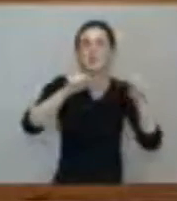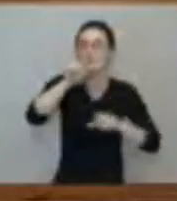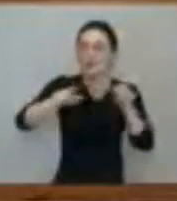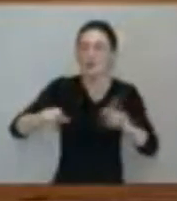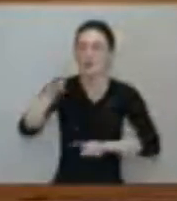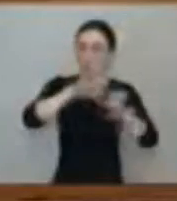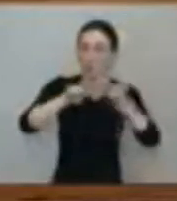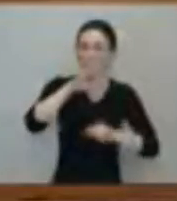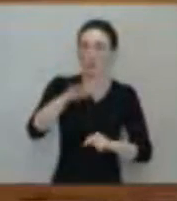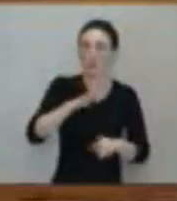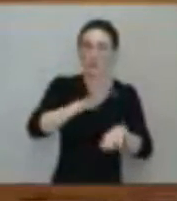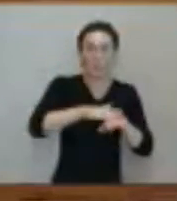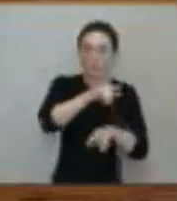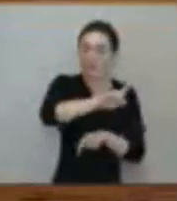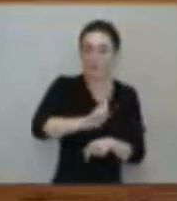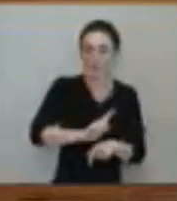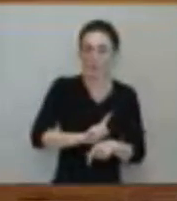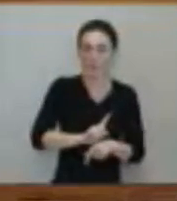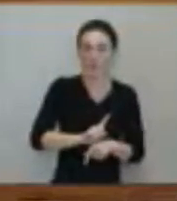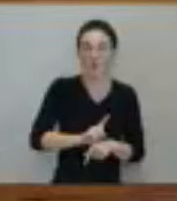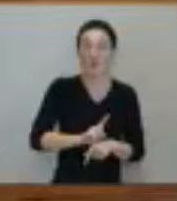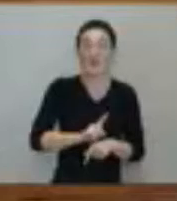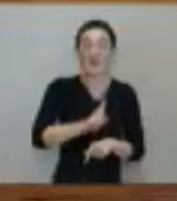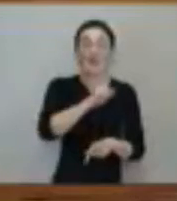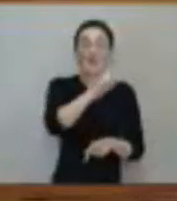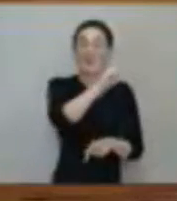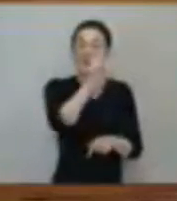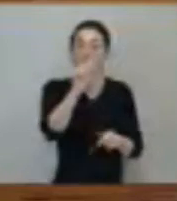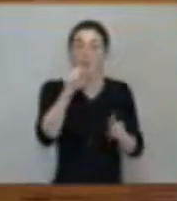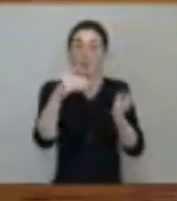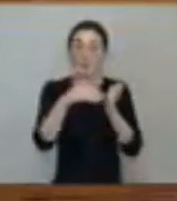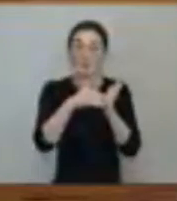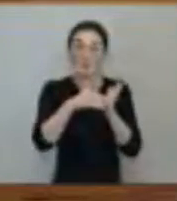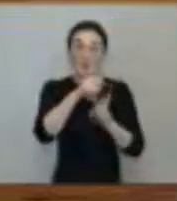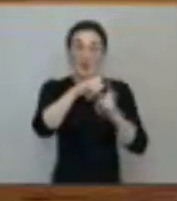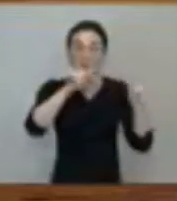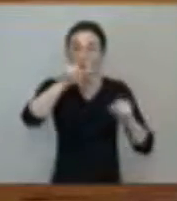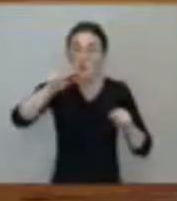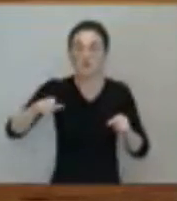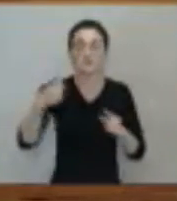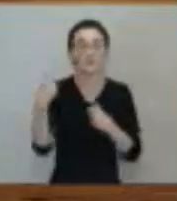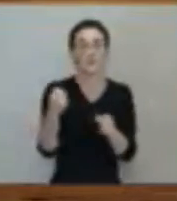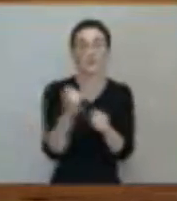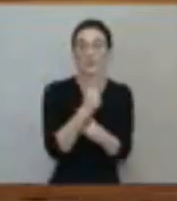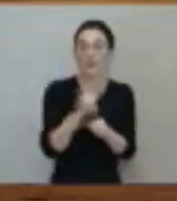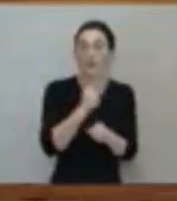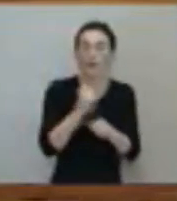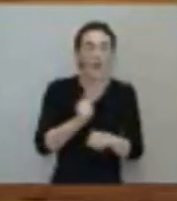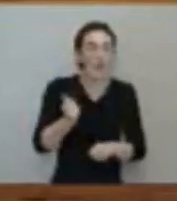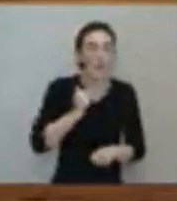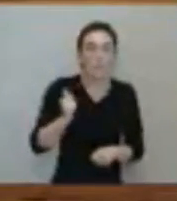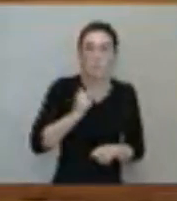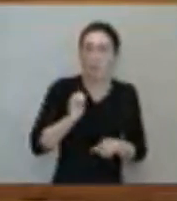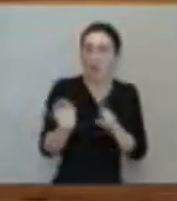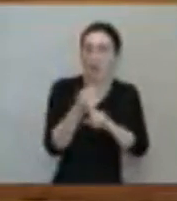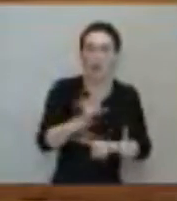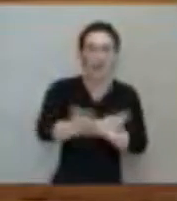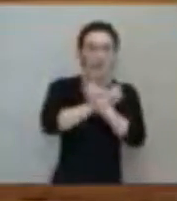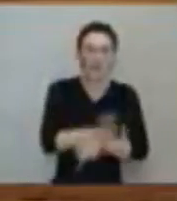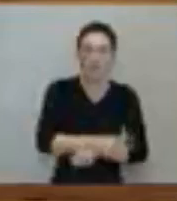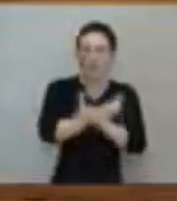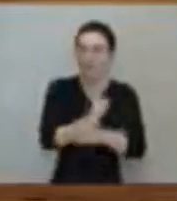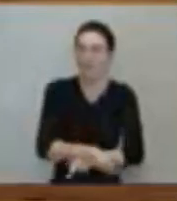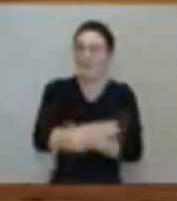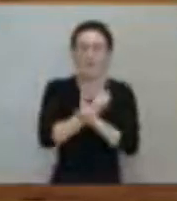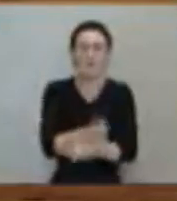los 101.000 asturianos que, teniendo necesidad de trabajar, no encuentran oportunidades de empleo, les